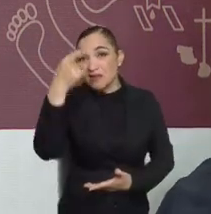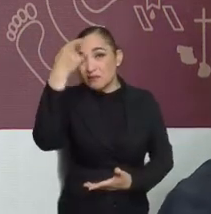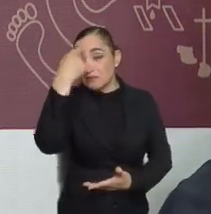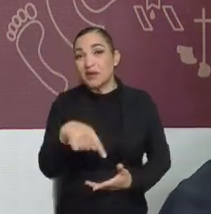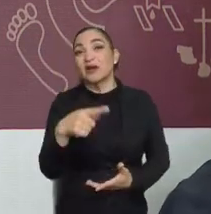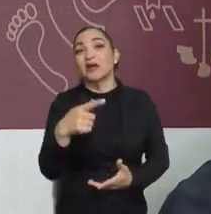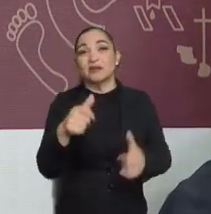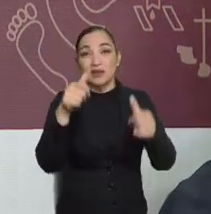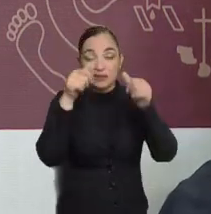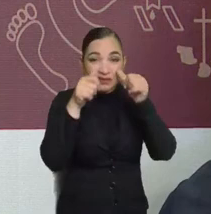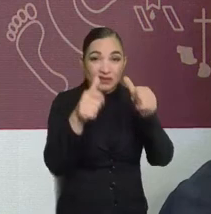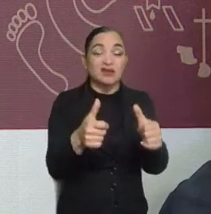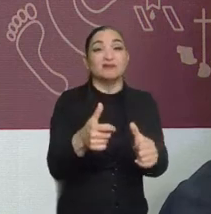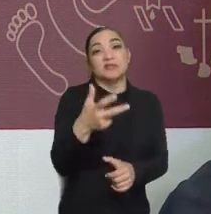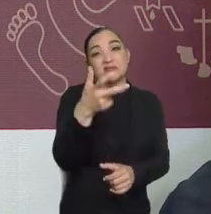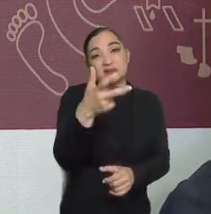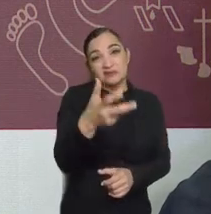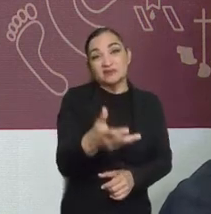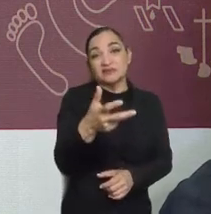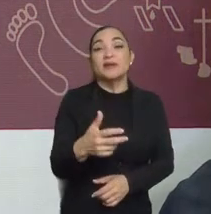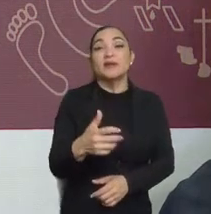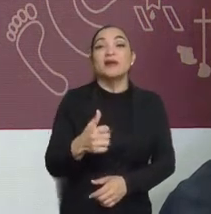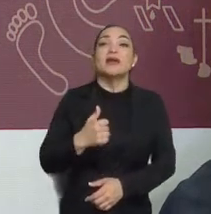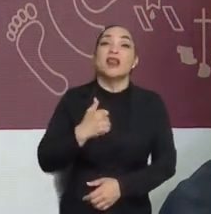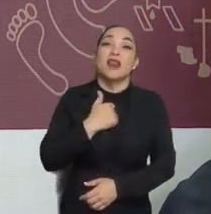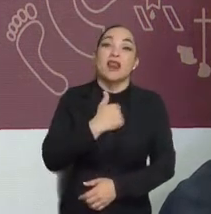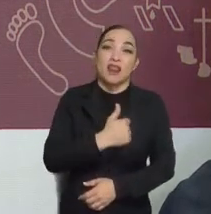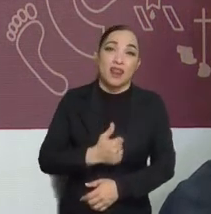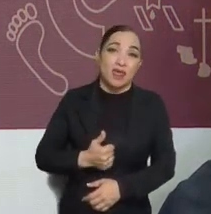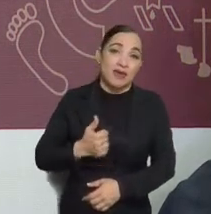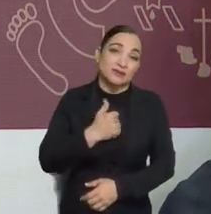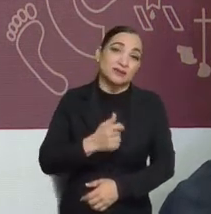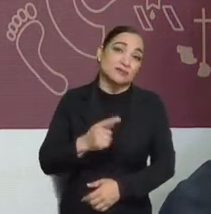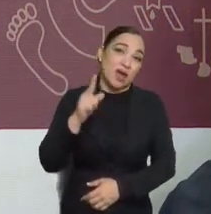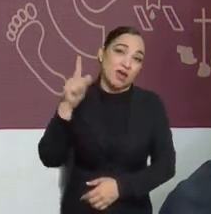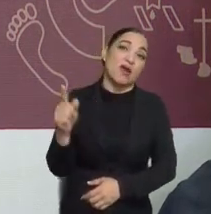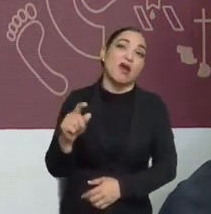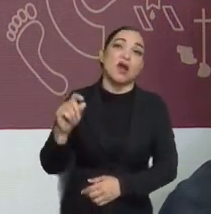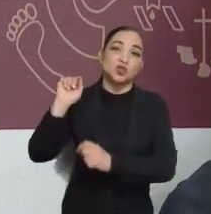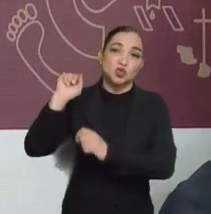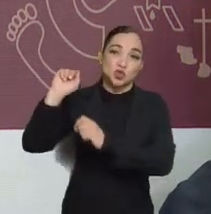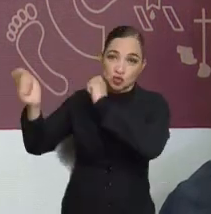que lamentablemente ocurrió en Choice, y que estamos